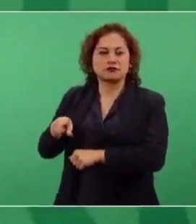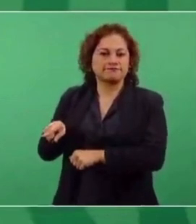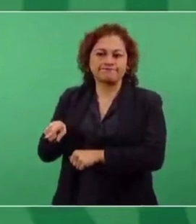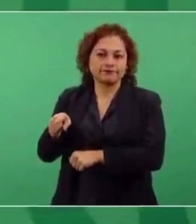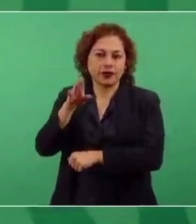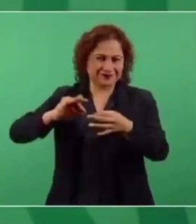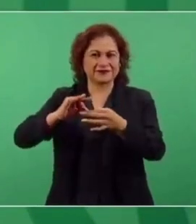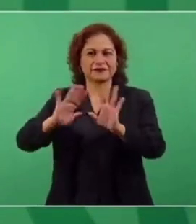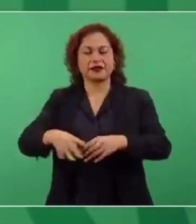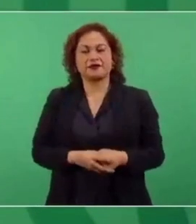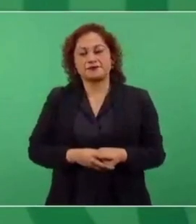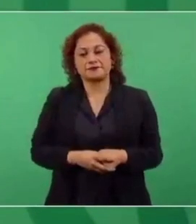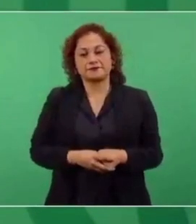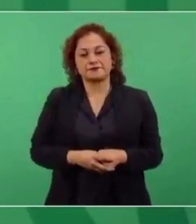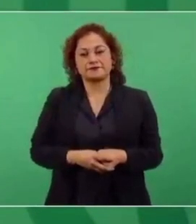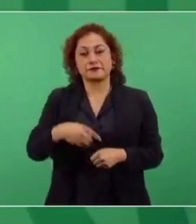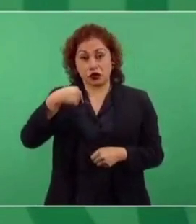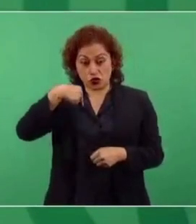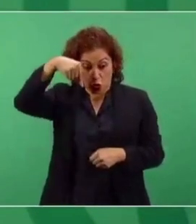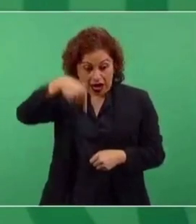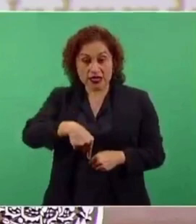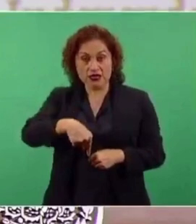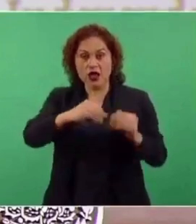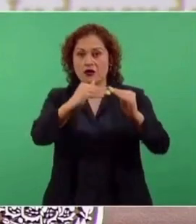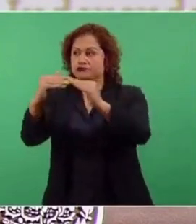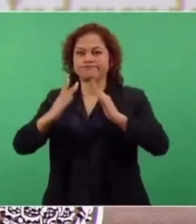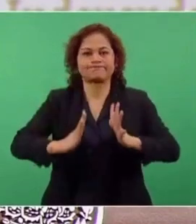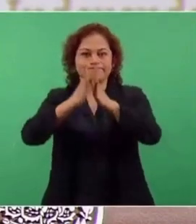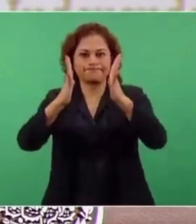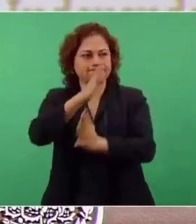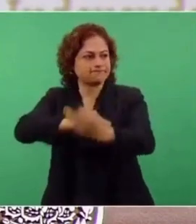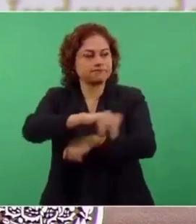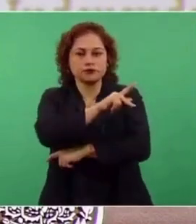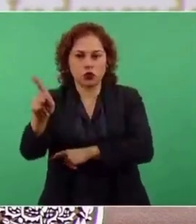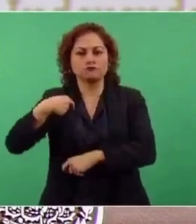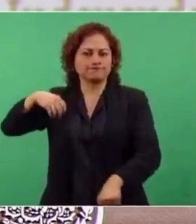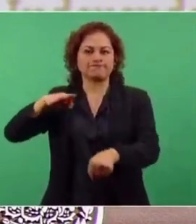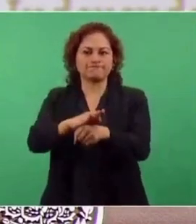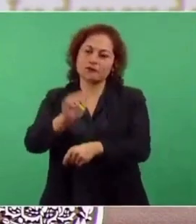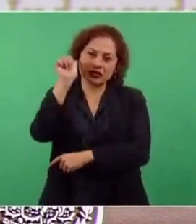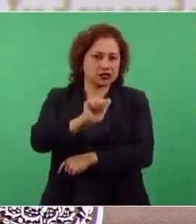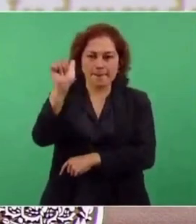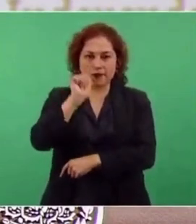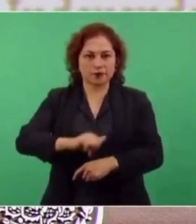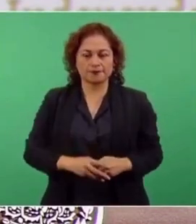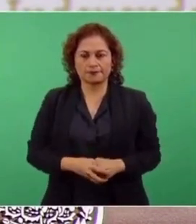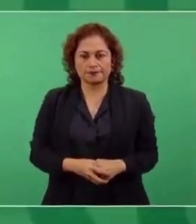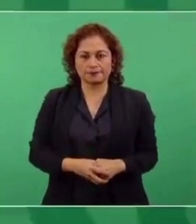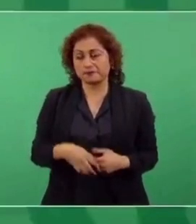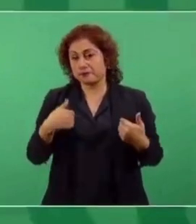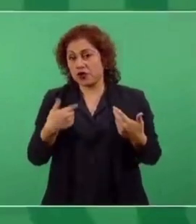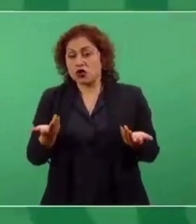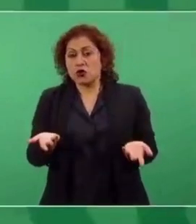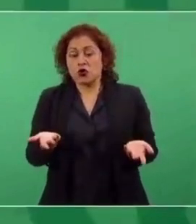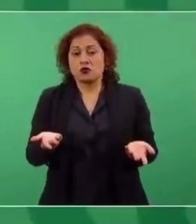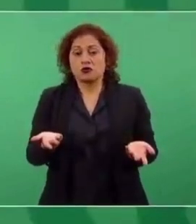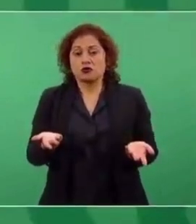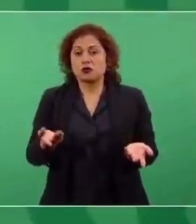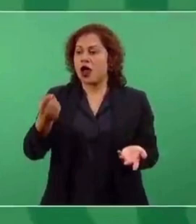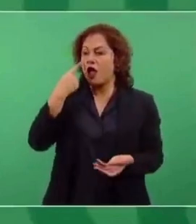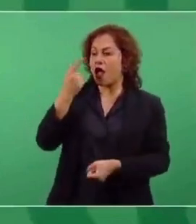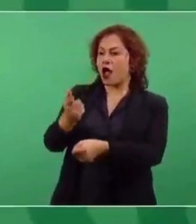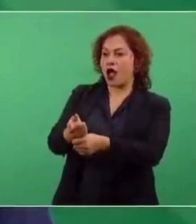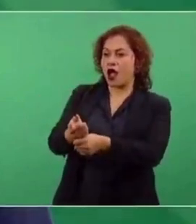Es antidemocrático. Yo siempre voy a defender la democracia. Siempre. Sí. Y no voy a aceptar de